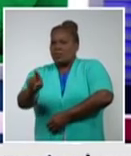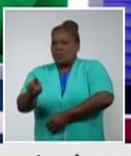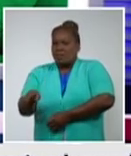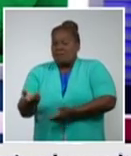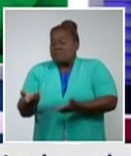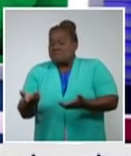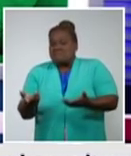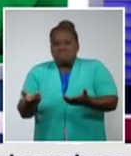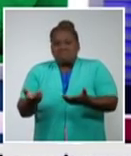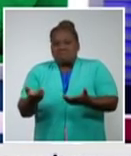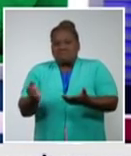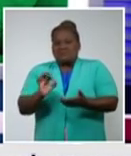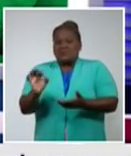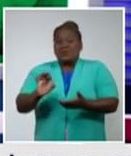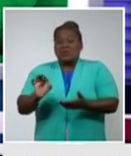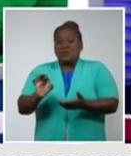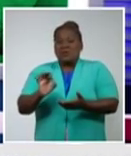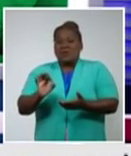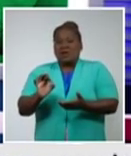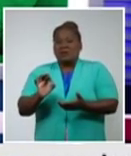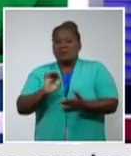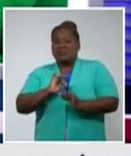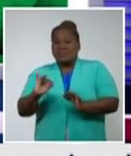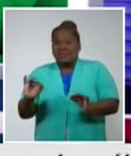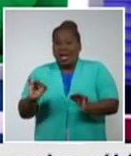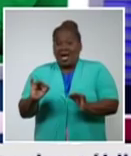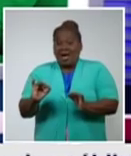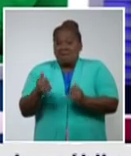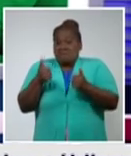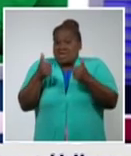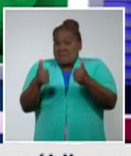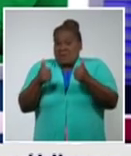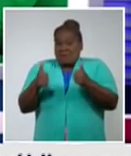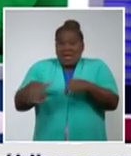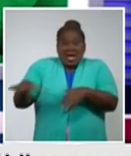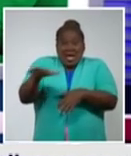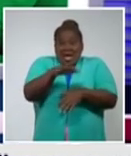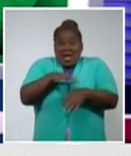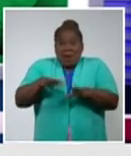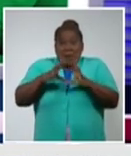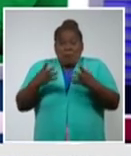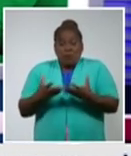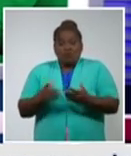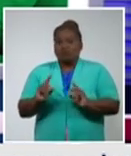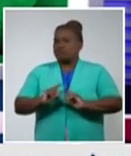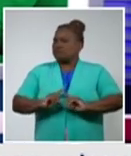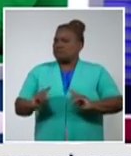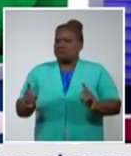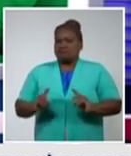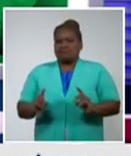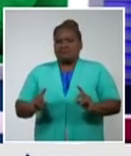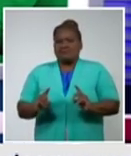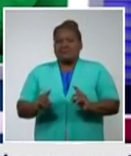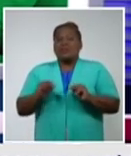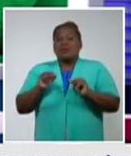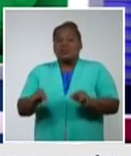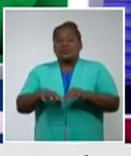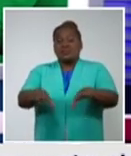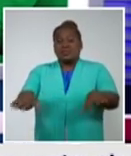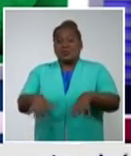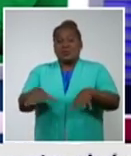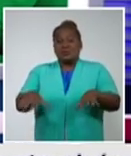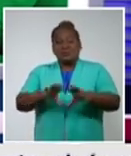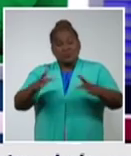pero sí todavía sin una cura de la misma. Esta es la situación, Lázaro, del mundo, muy compleja